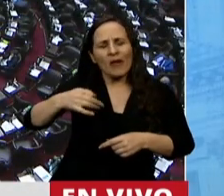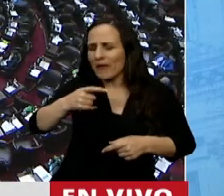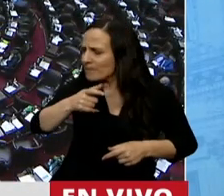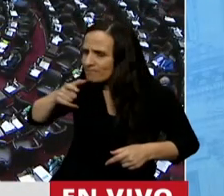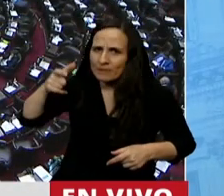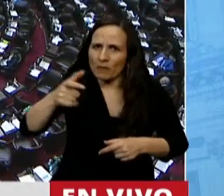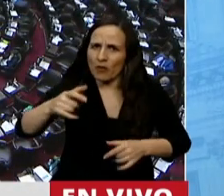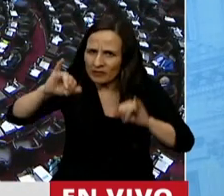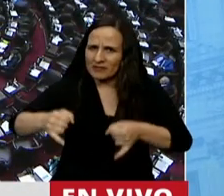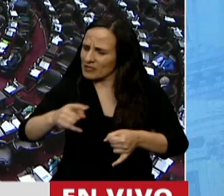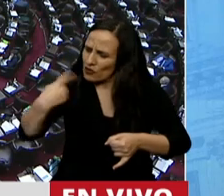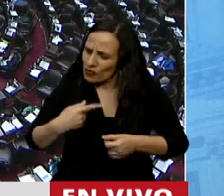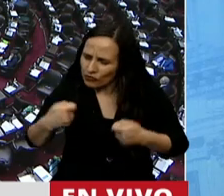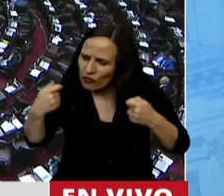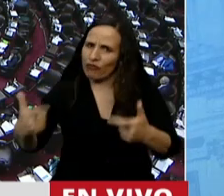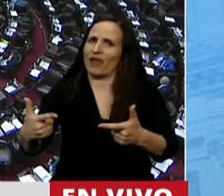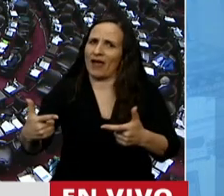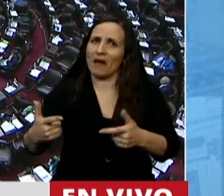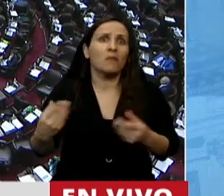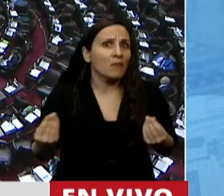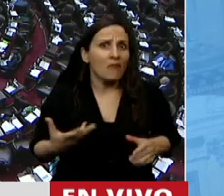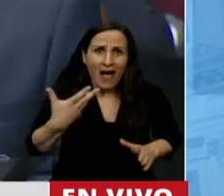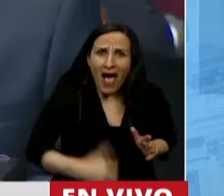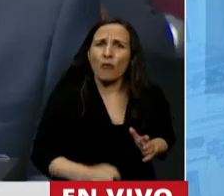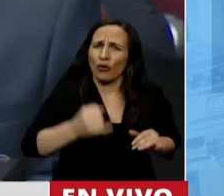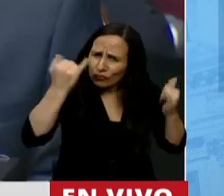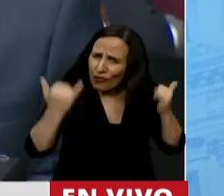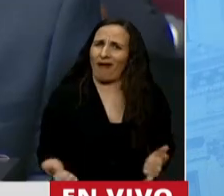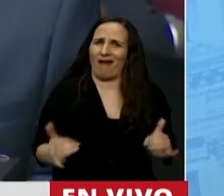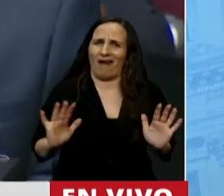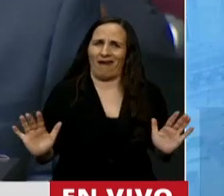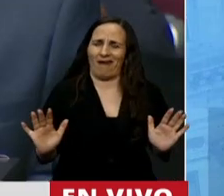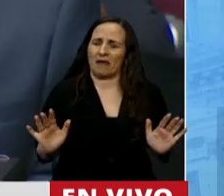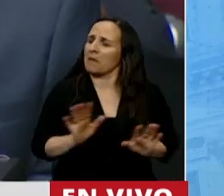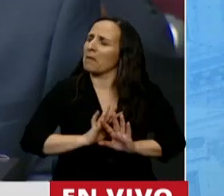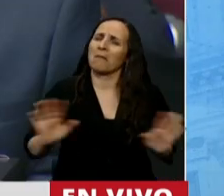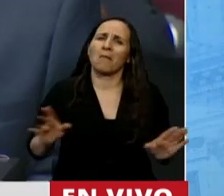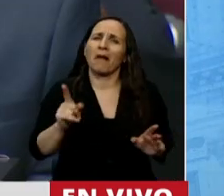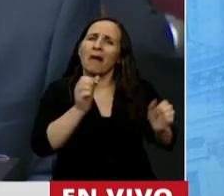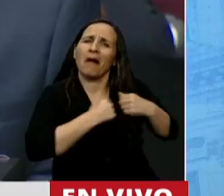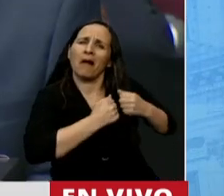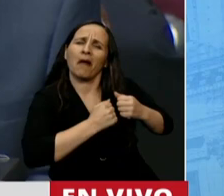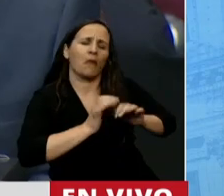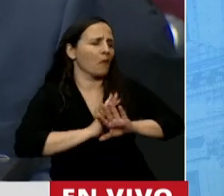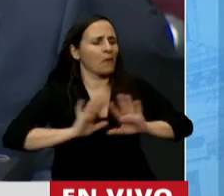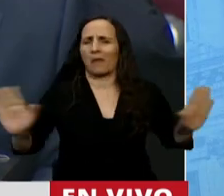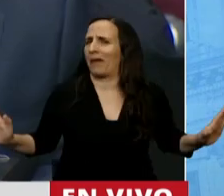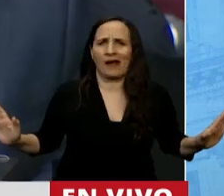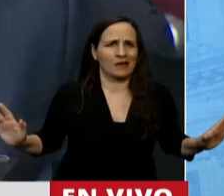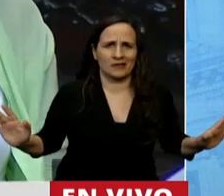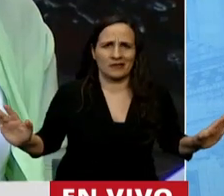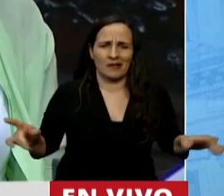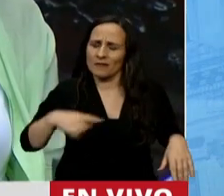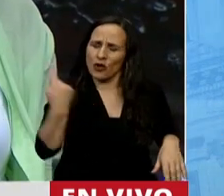existe y no queremos más mujeres sometidas a la clandestinidad. Esa clandestinidad que nos obliga